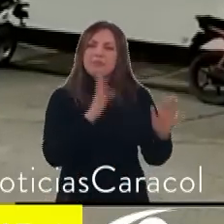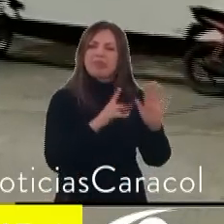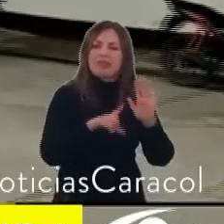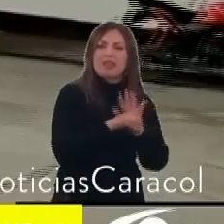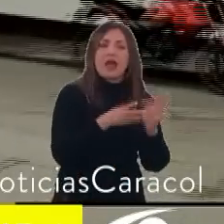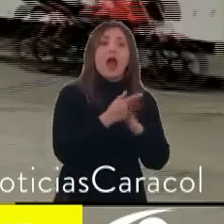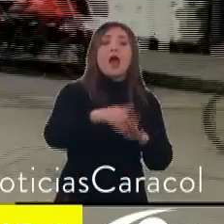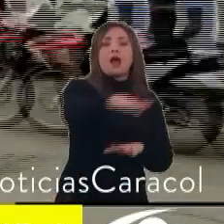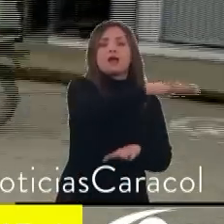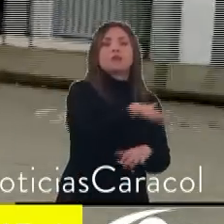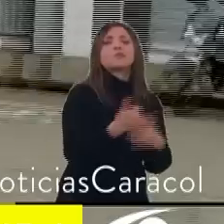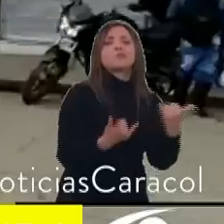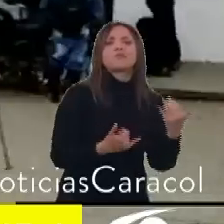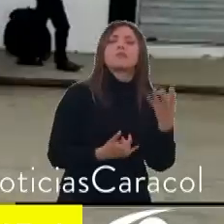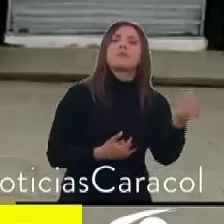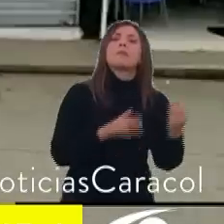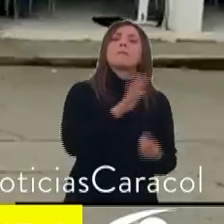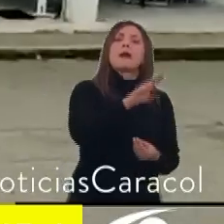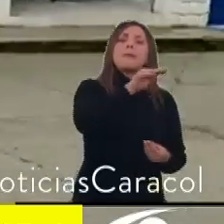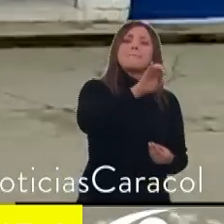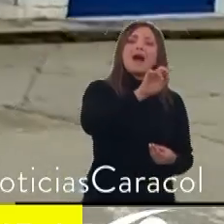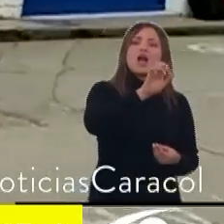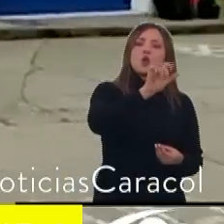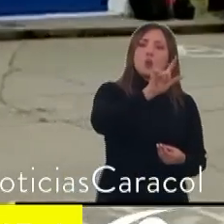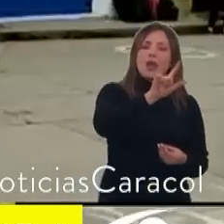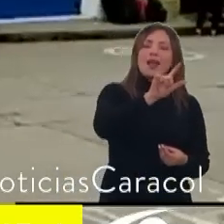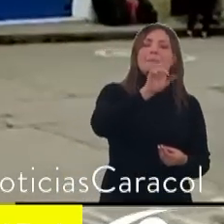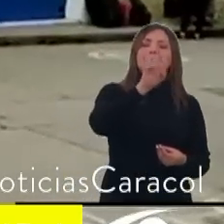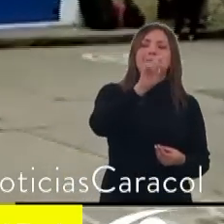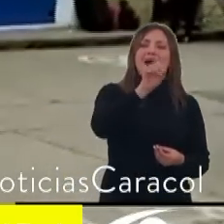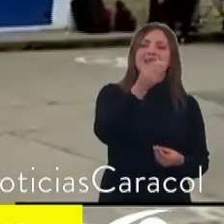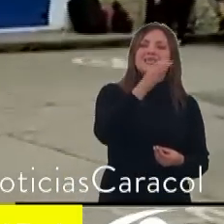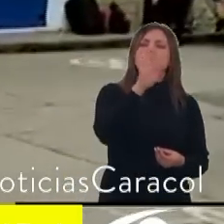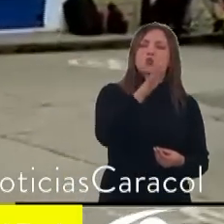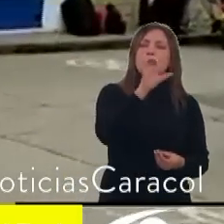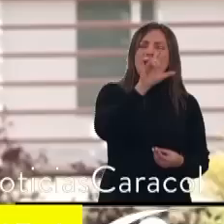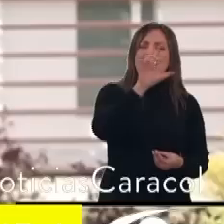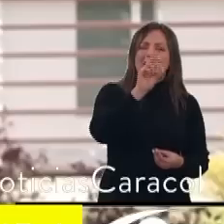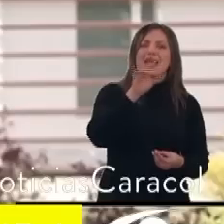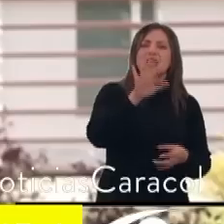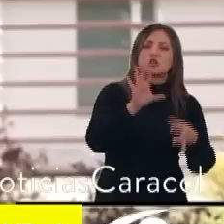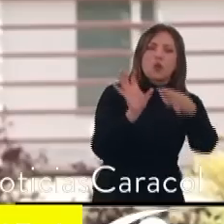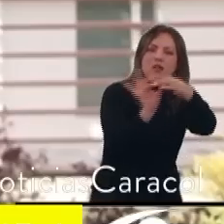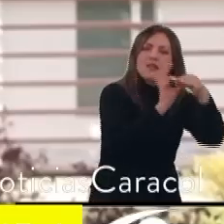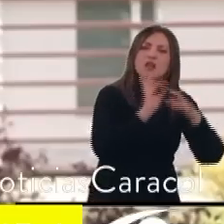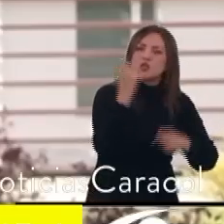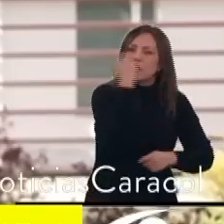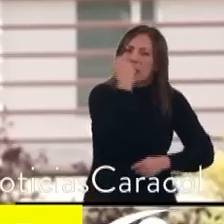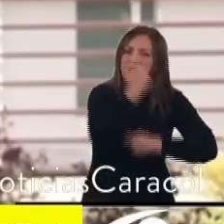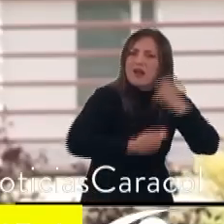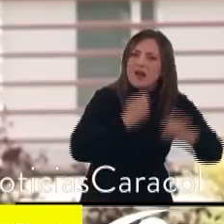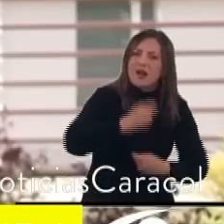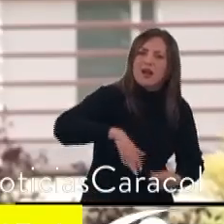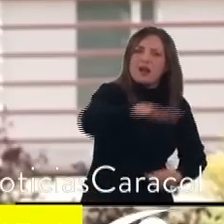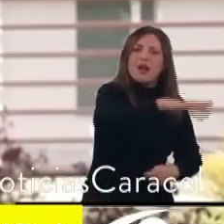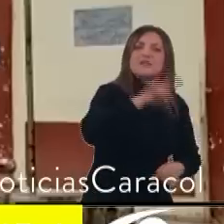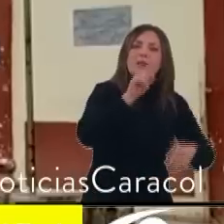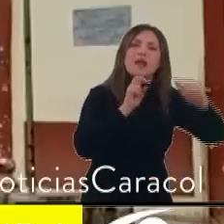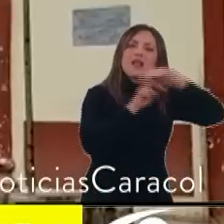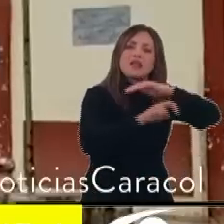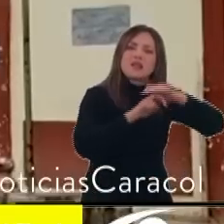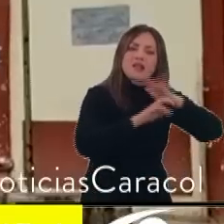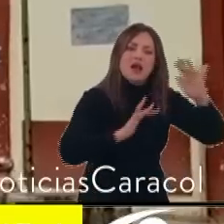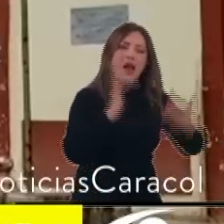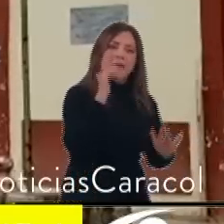del Inque, el Frente Manuel Vázquez Castaño del ELN, dedicado a la cadena criminal del narcotráfico y la minería